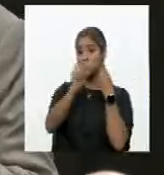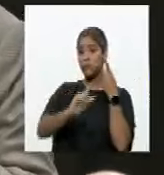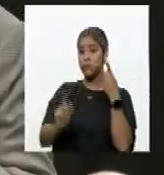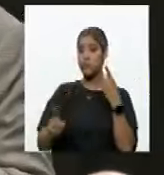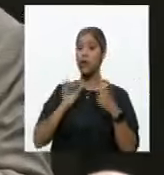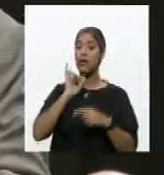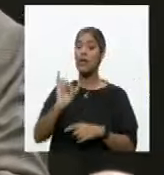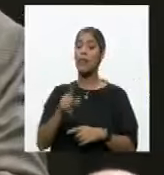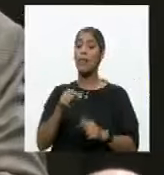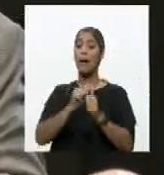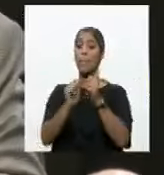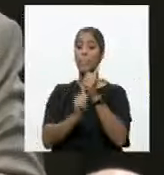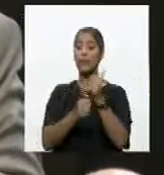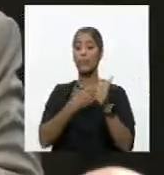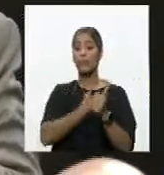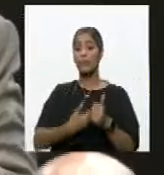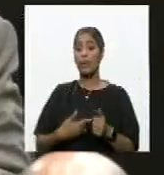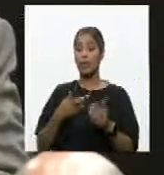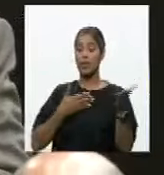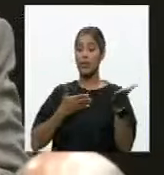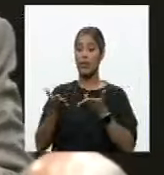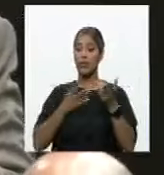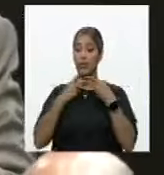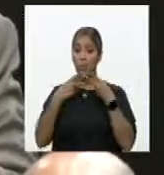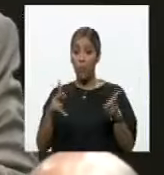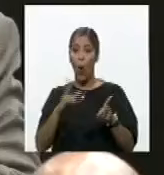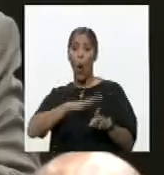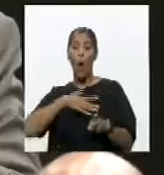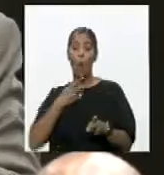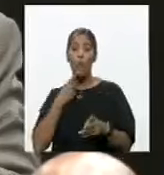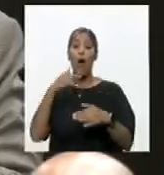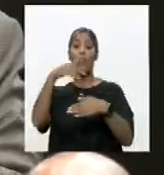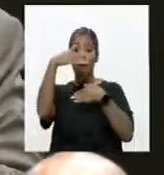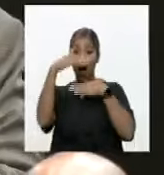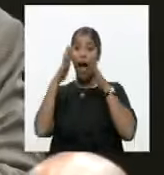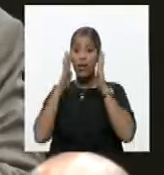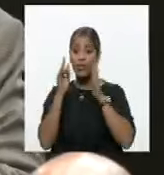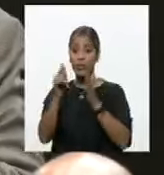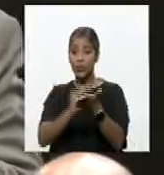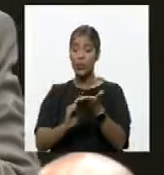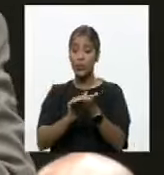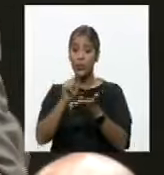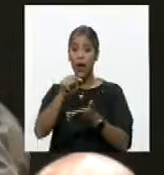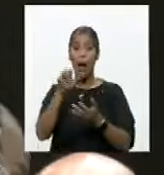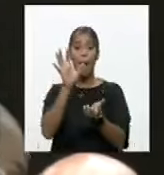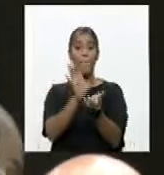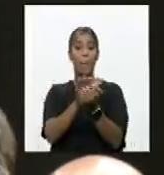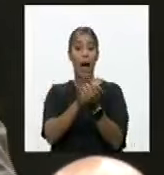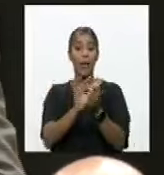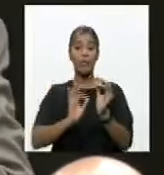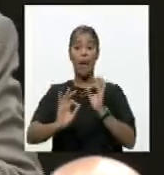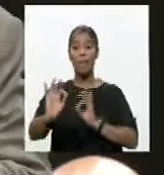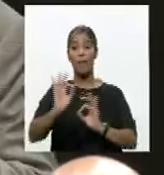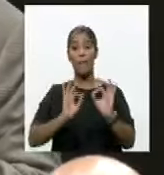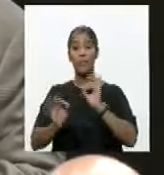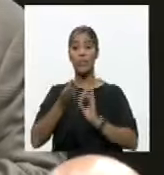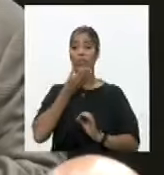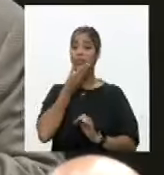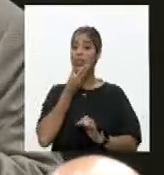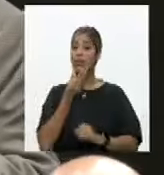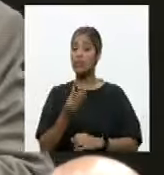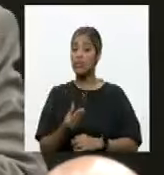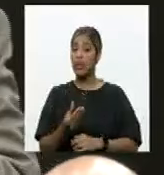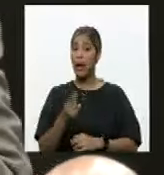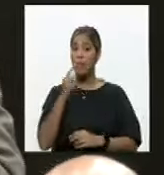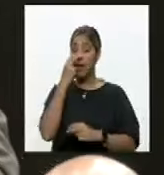Eléctrica y con la Vicepresidencia de Servicios Públicos a los fines de que se pueda atender la problemática. Margarita se prepara para el diciembre, donde va